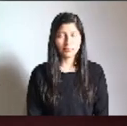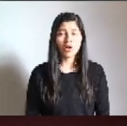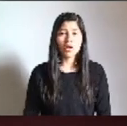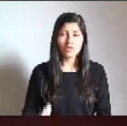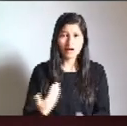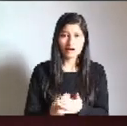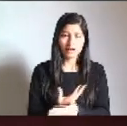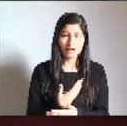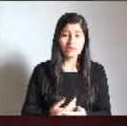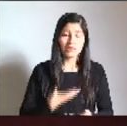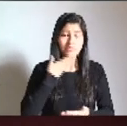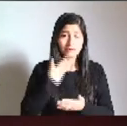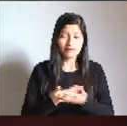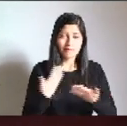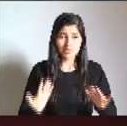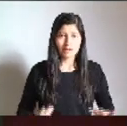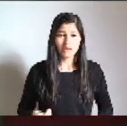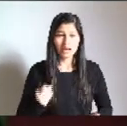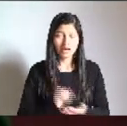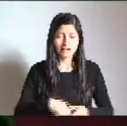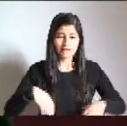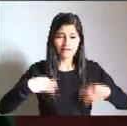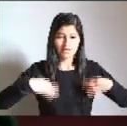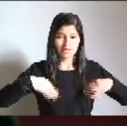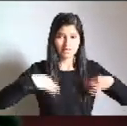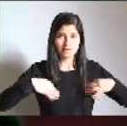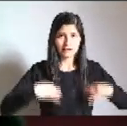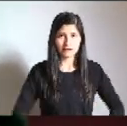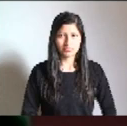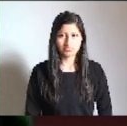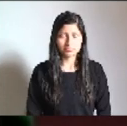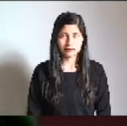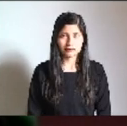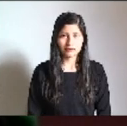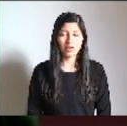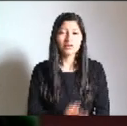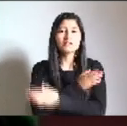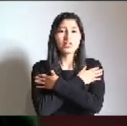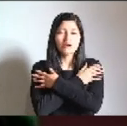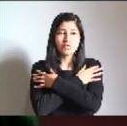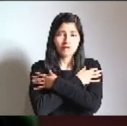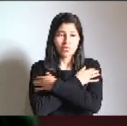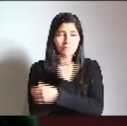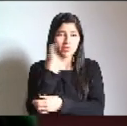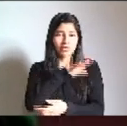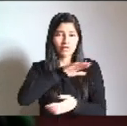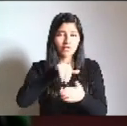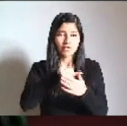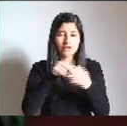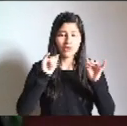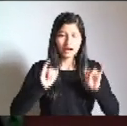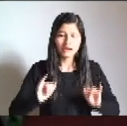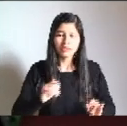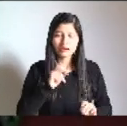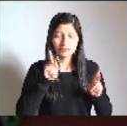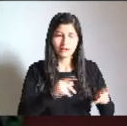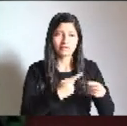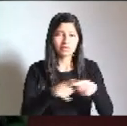Nuevamente bienvenidos a esta celebración. Un saludo fraterno a todos los aquí